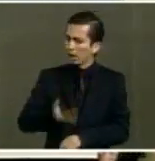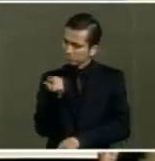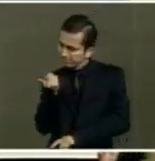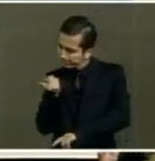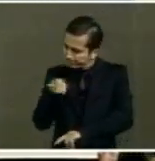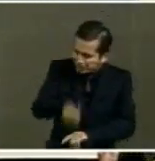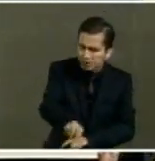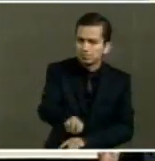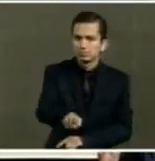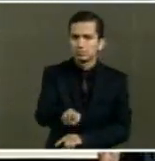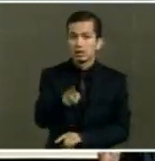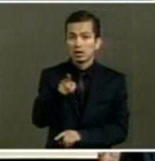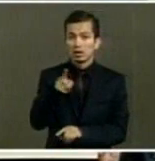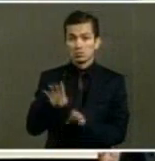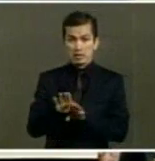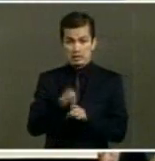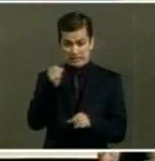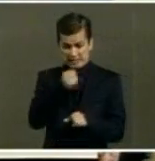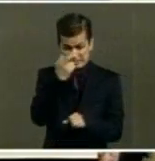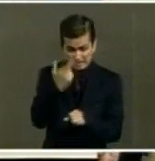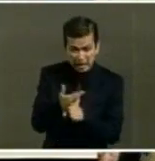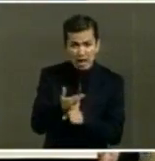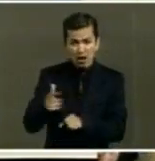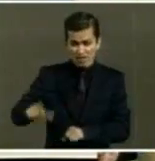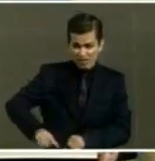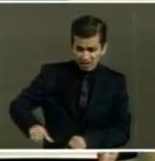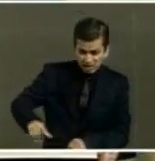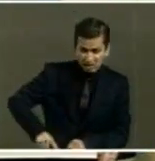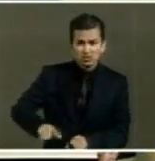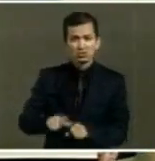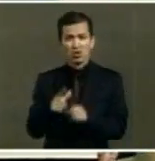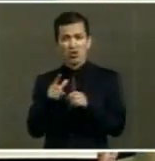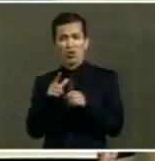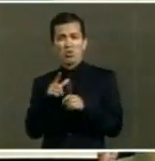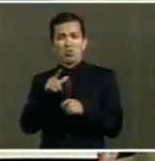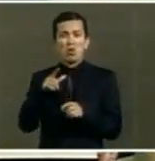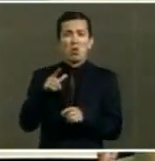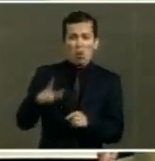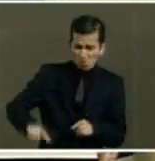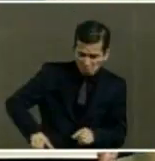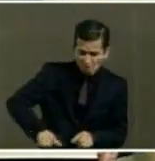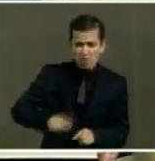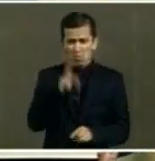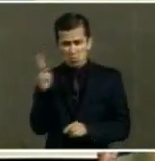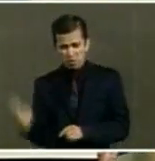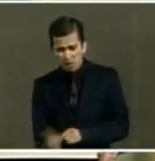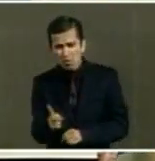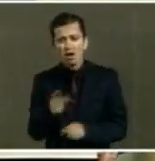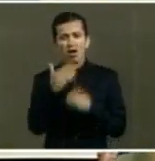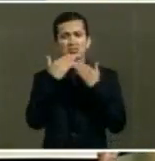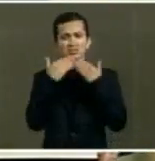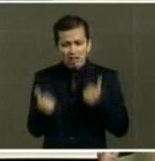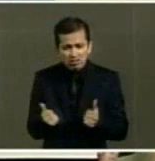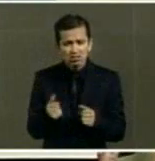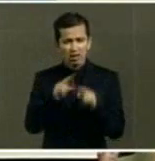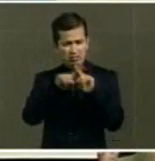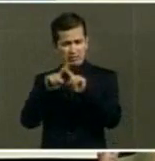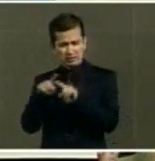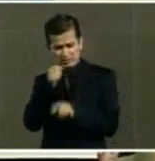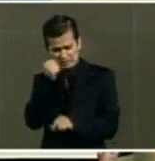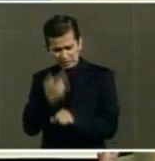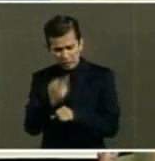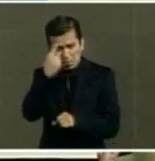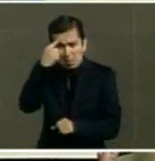terminantes a las Secretarías de Gobernación, de Función Pública, de Hacienda y a la Procuraduría General de la República, para